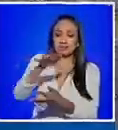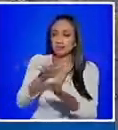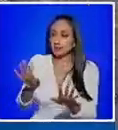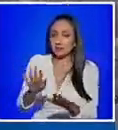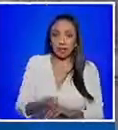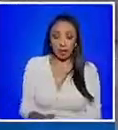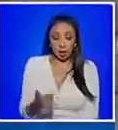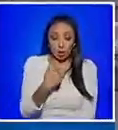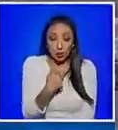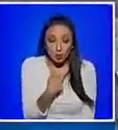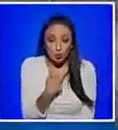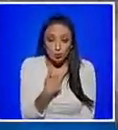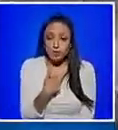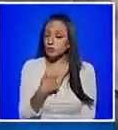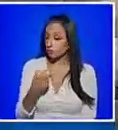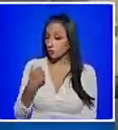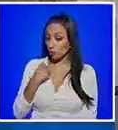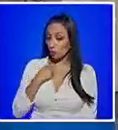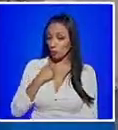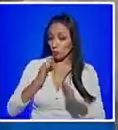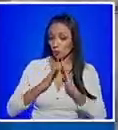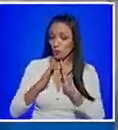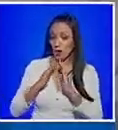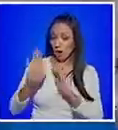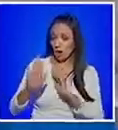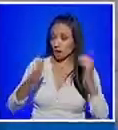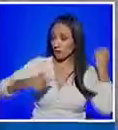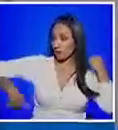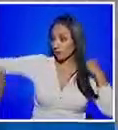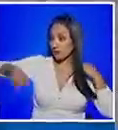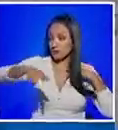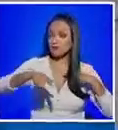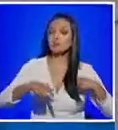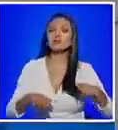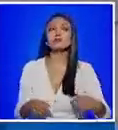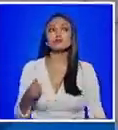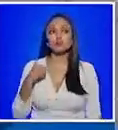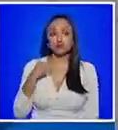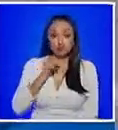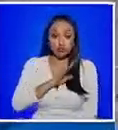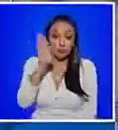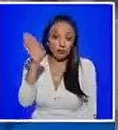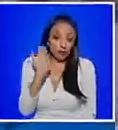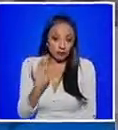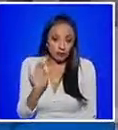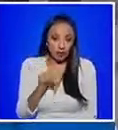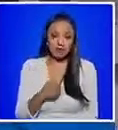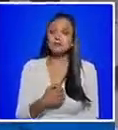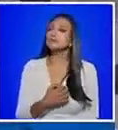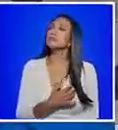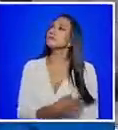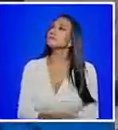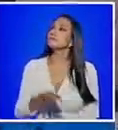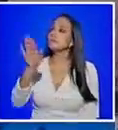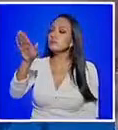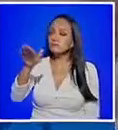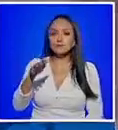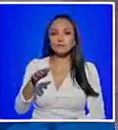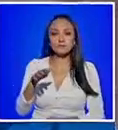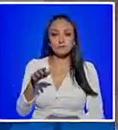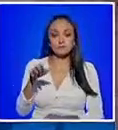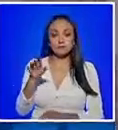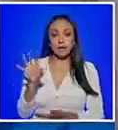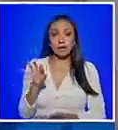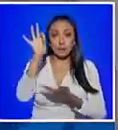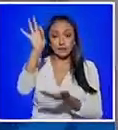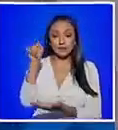incluso me he ido como propietaria de aquí, desde la esquina de la cuneta. He venido hablando con los representantes de la parroquia